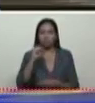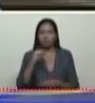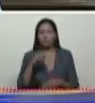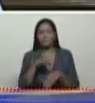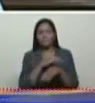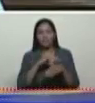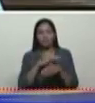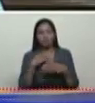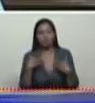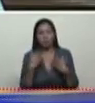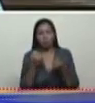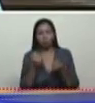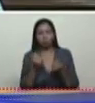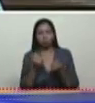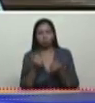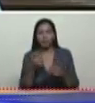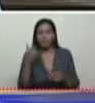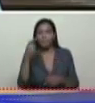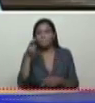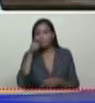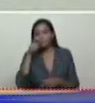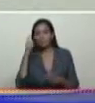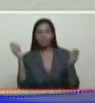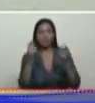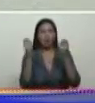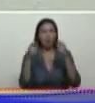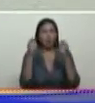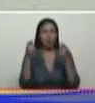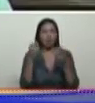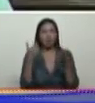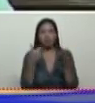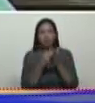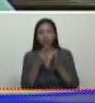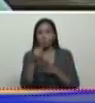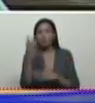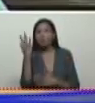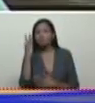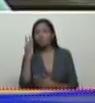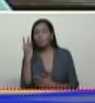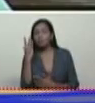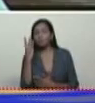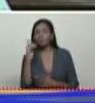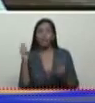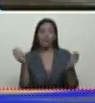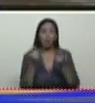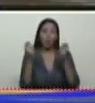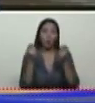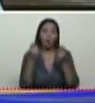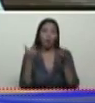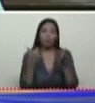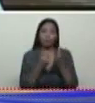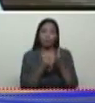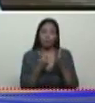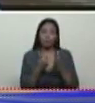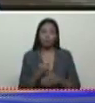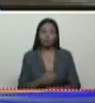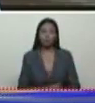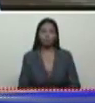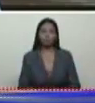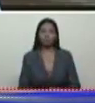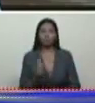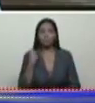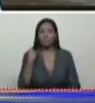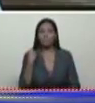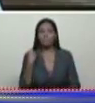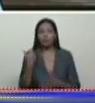Alvarado, están pendientes de la jornada de vacunación. Y ustedes saben que las jornadas de vacunación, llamada